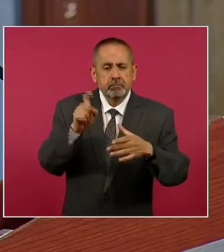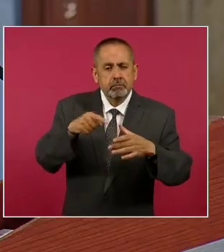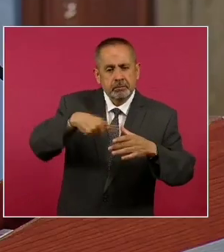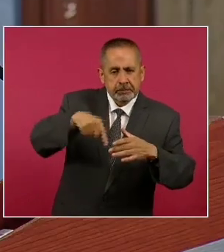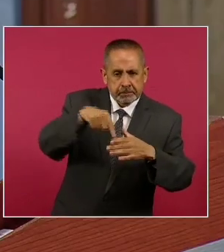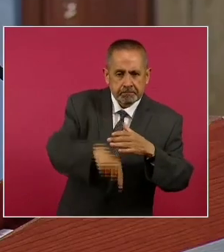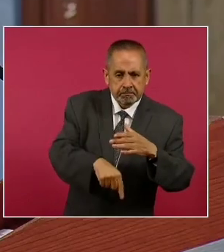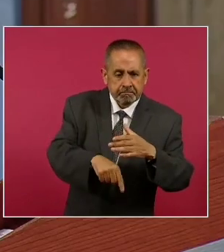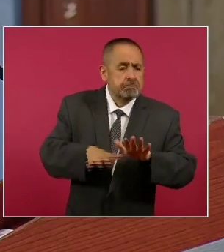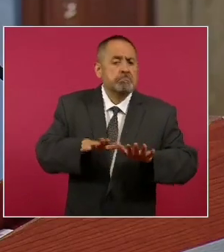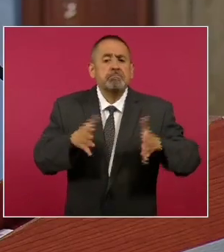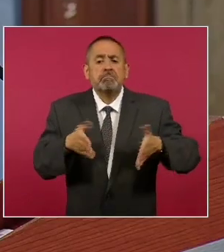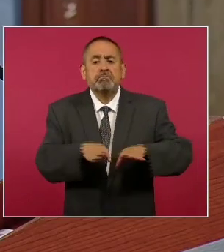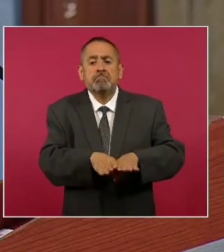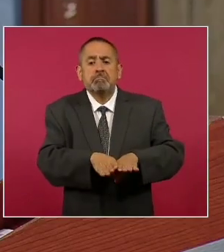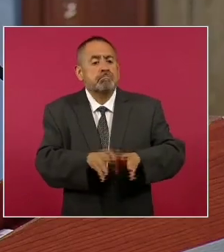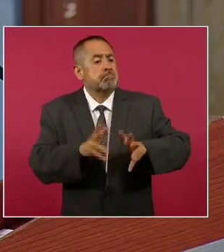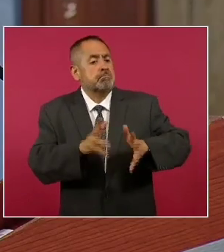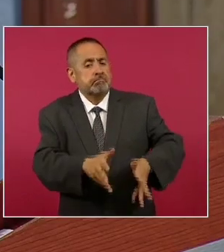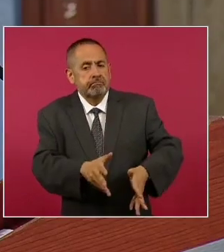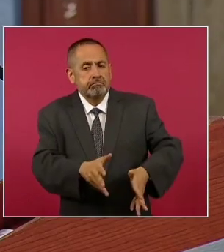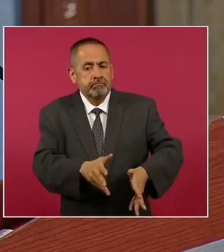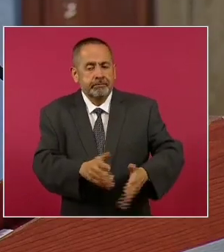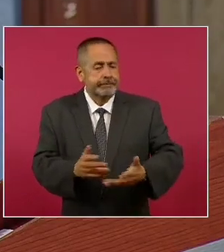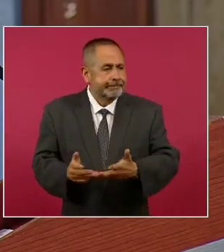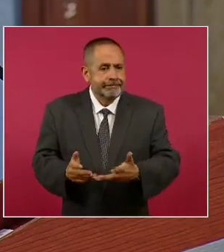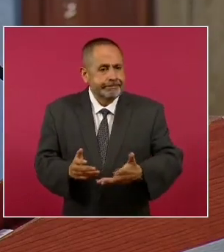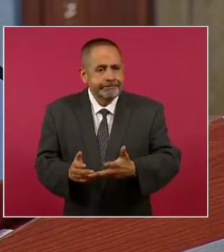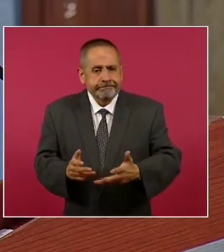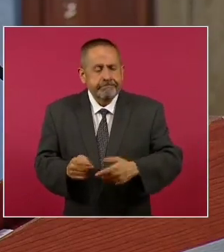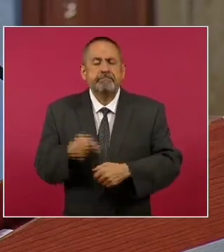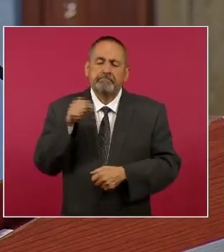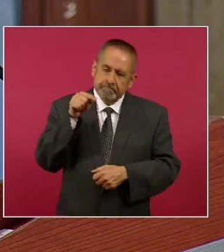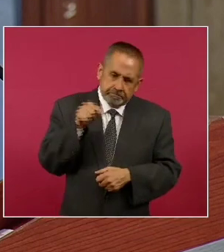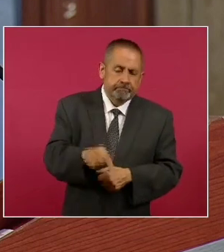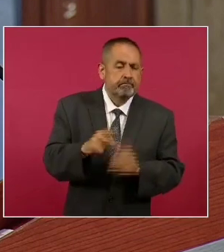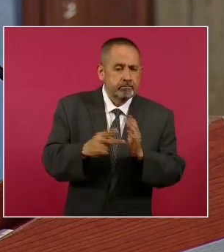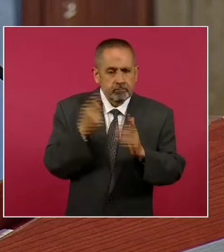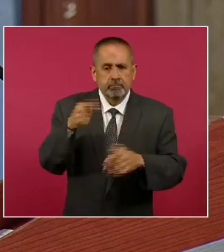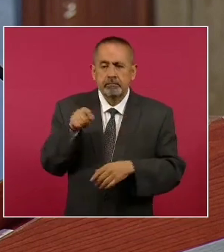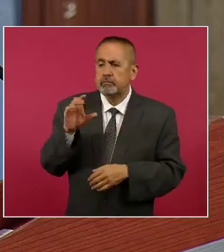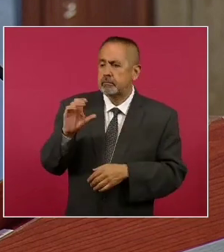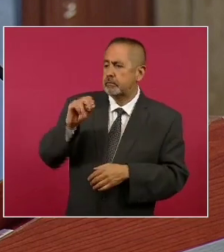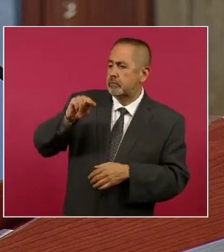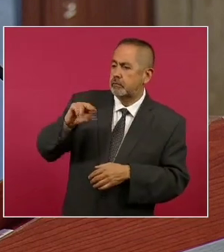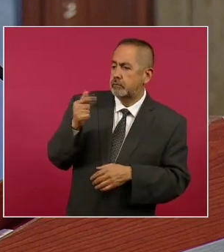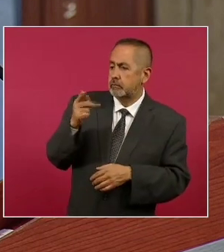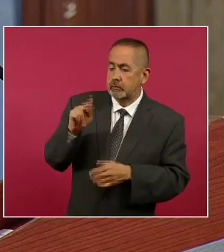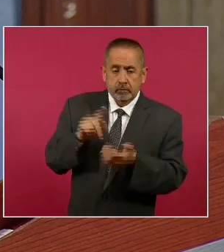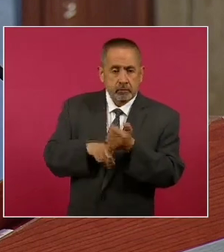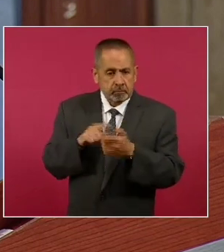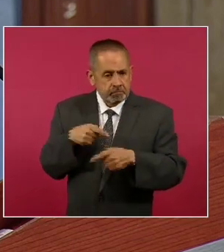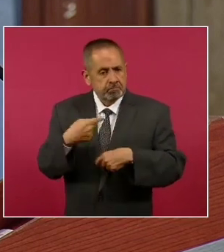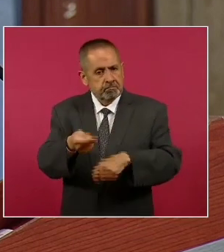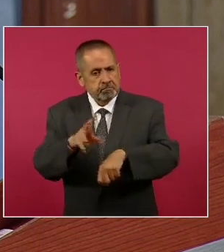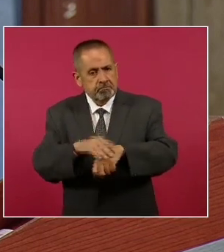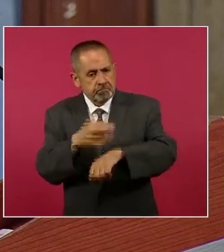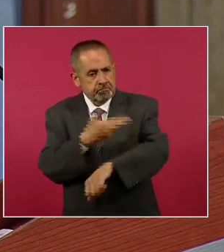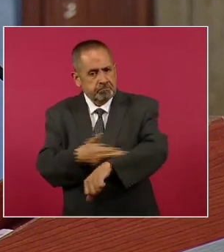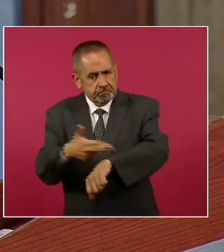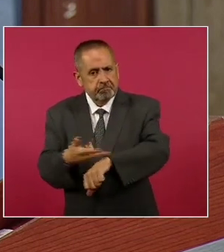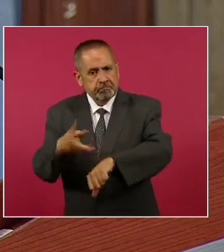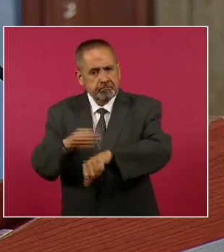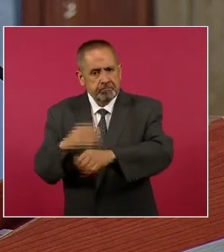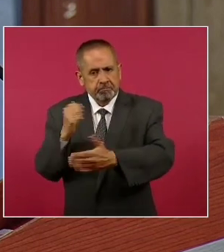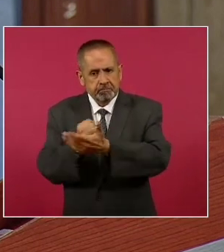dejaron de operar por la construcción y operación del sistema El Riolito, la Conagua está otorgando las facilidades